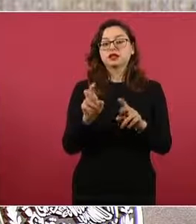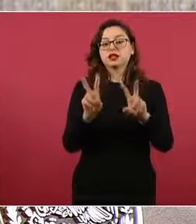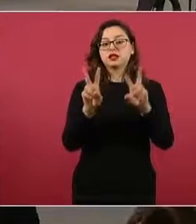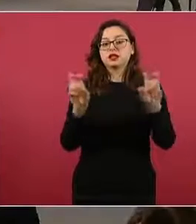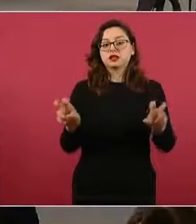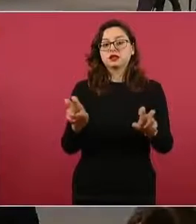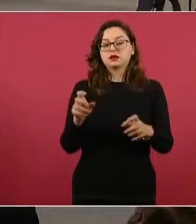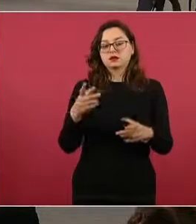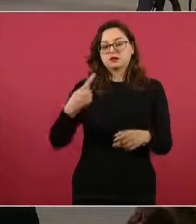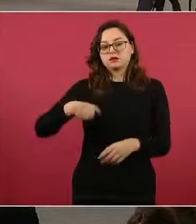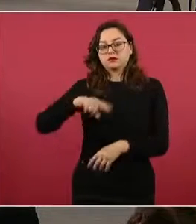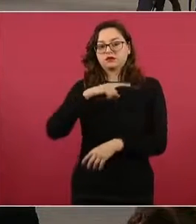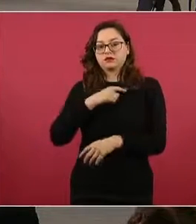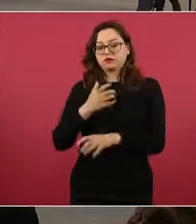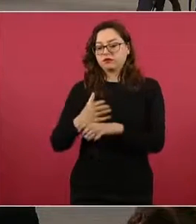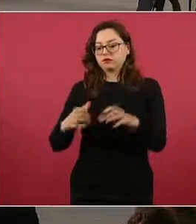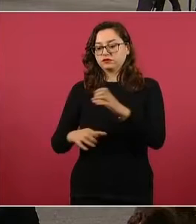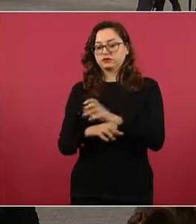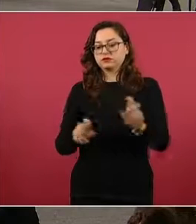exportaciones a Estados Unidos.